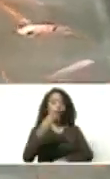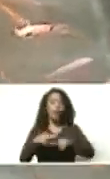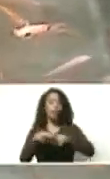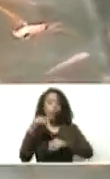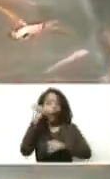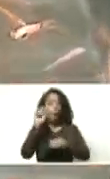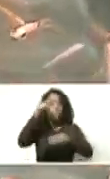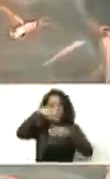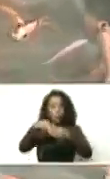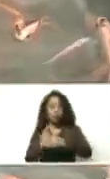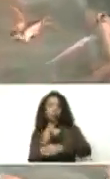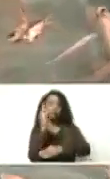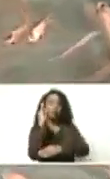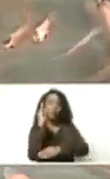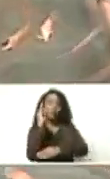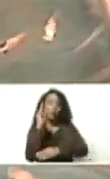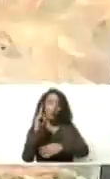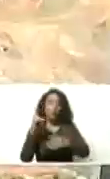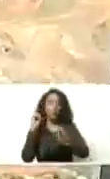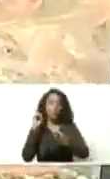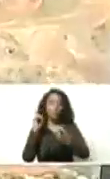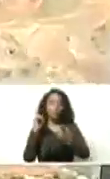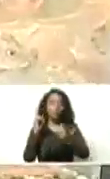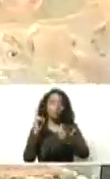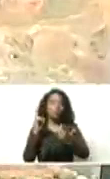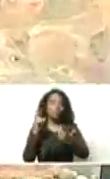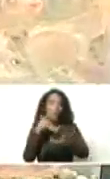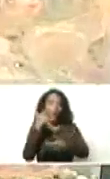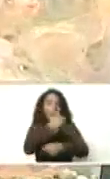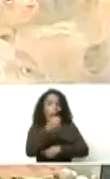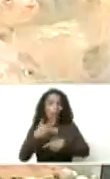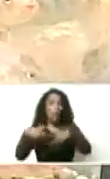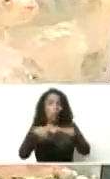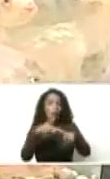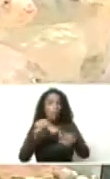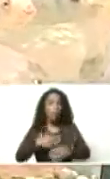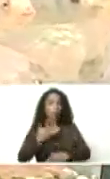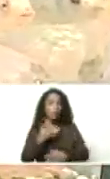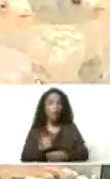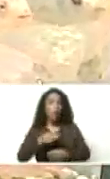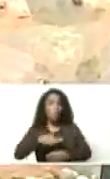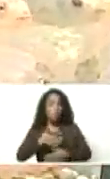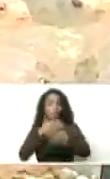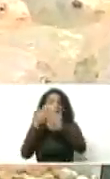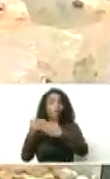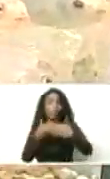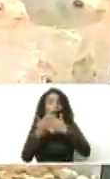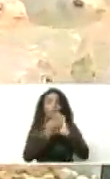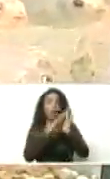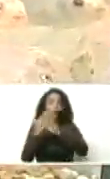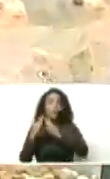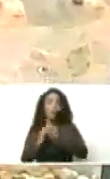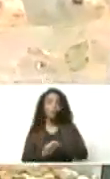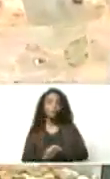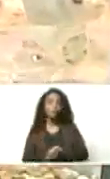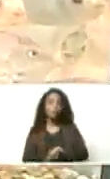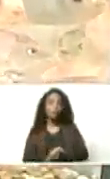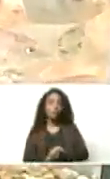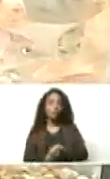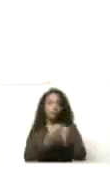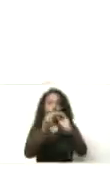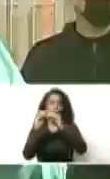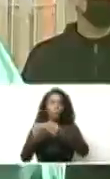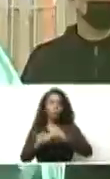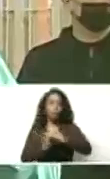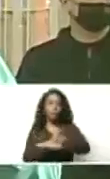sembrando una semillita en cada espacio. El poder estudiantil, el poder comunal. Ahora, para